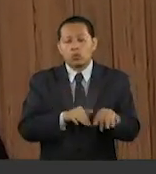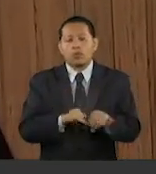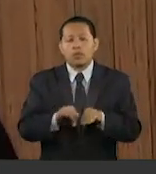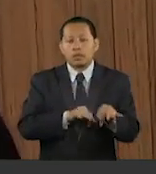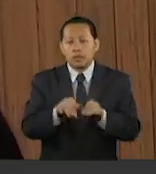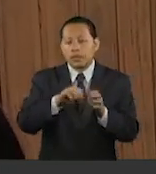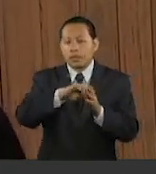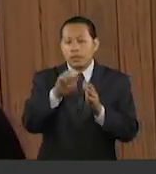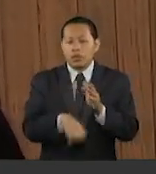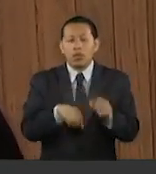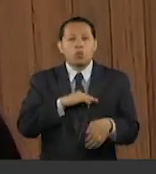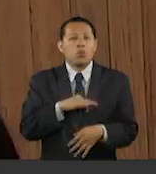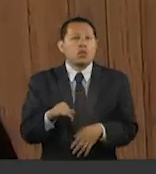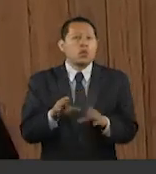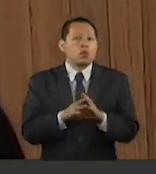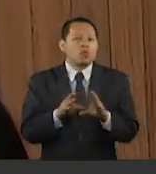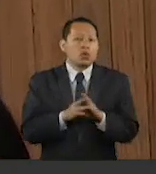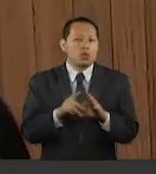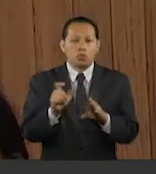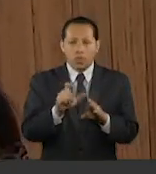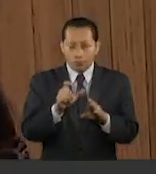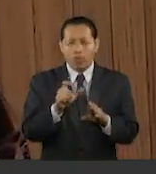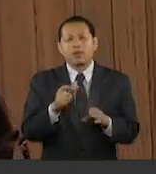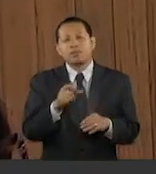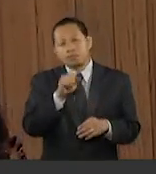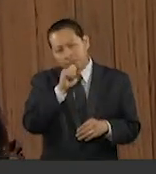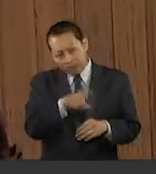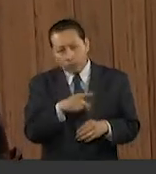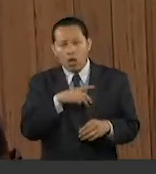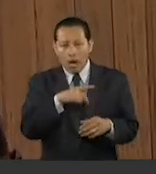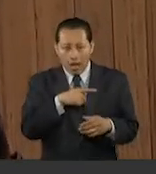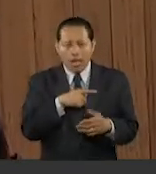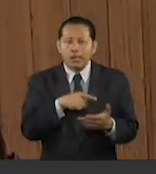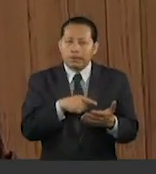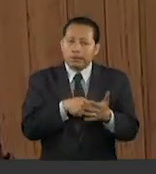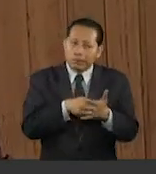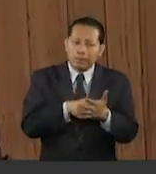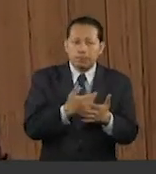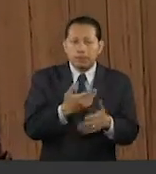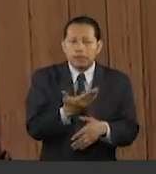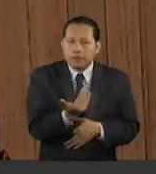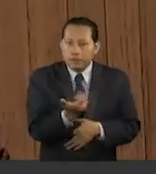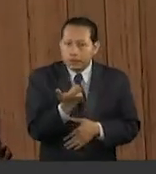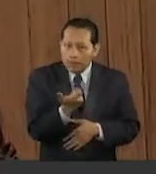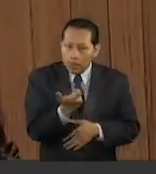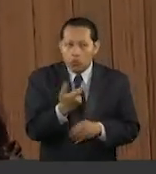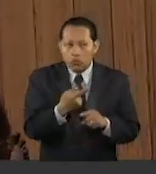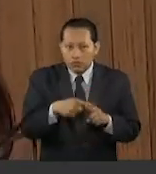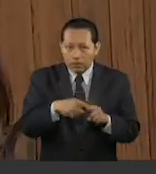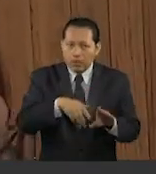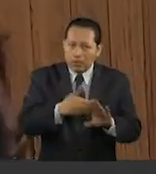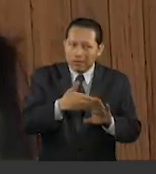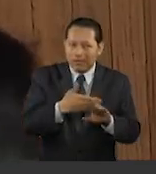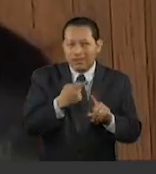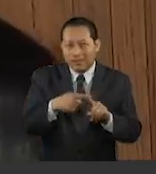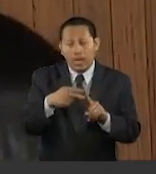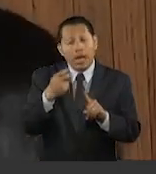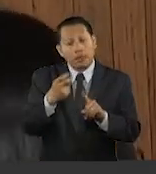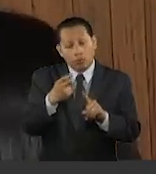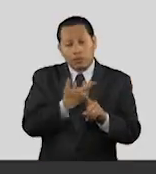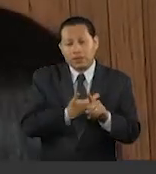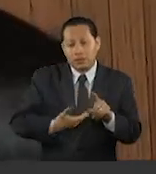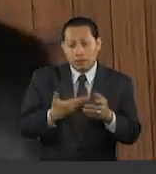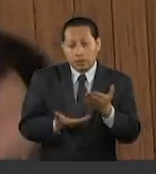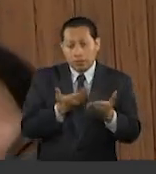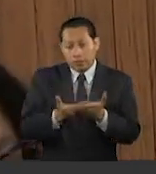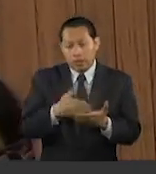tipificar el delito de la extorsión penalmente que es uno de los temas que van a venir en vienen a las iniciativas que envió El Ejecutivo